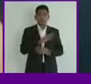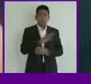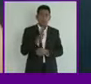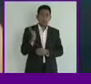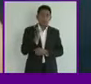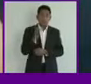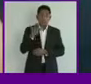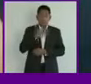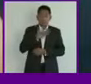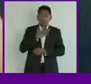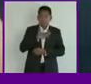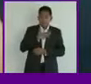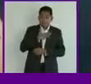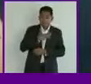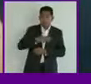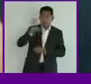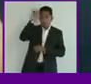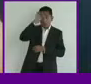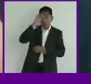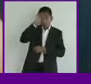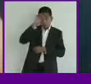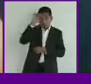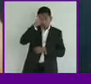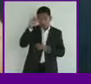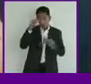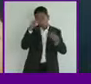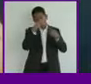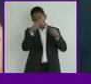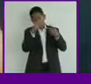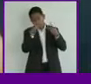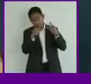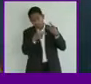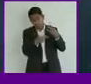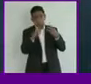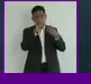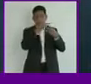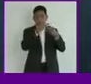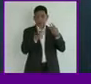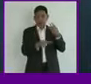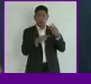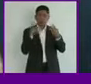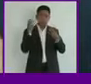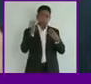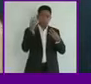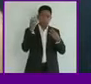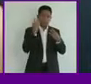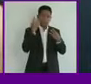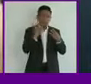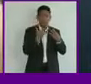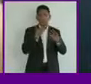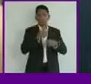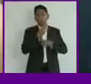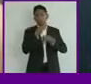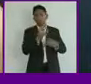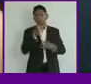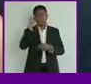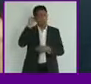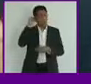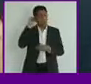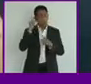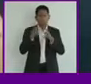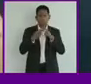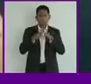punto de vista son importantes y que sintetizan lo que se ha dicho en estos dos días. Y bueno, quiero comenzar con algo que ya se ha mencionado,